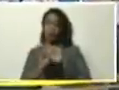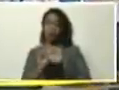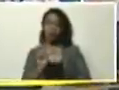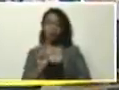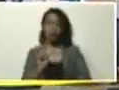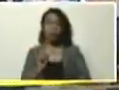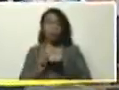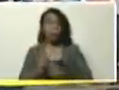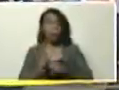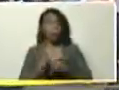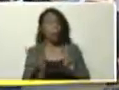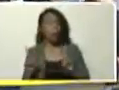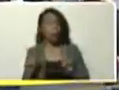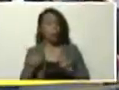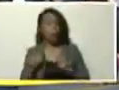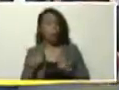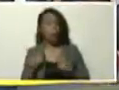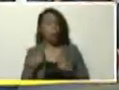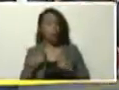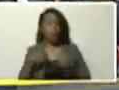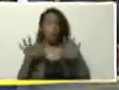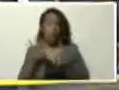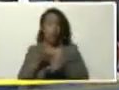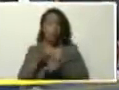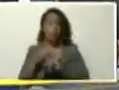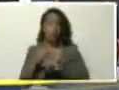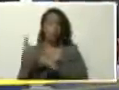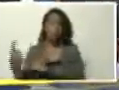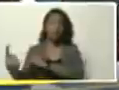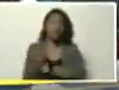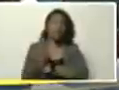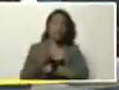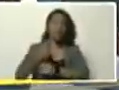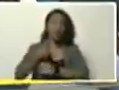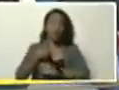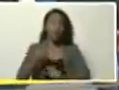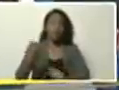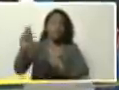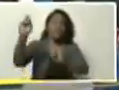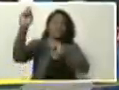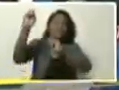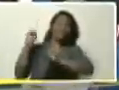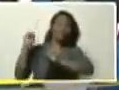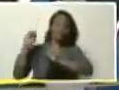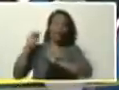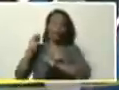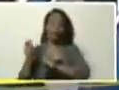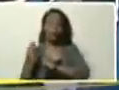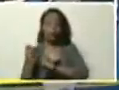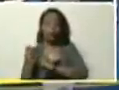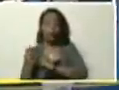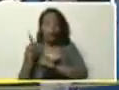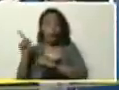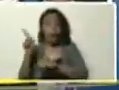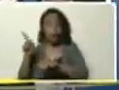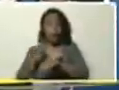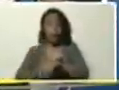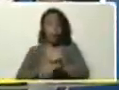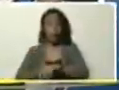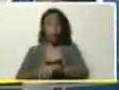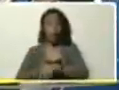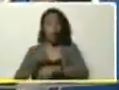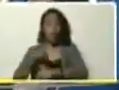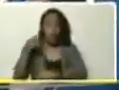Sin embargo, las circunstancias obligaron a que yo asumiera esa tarea. En ese momento, y